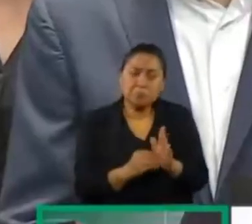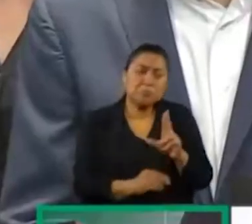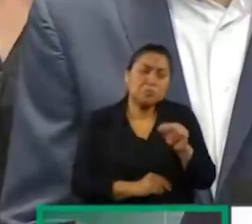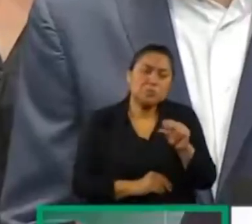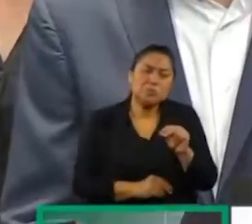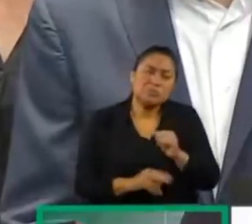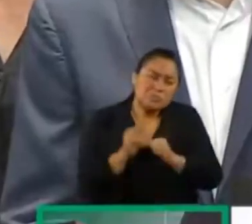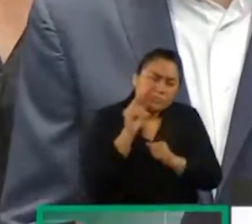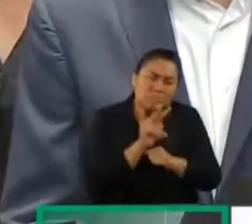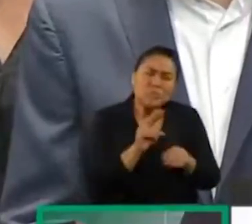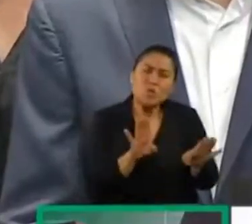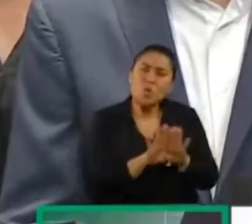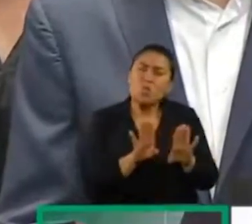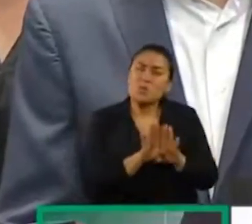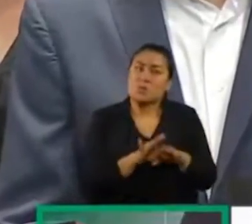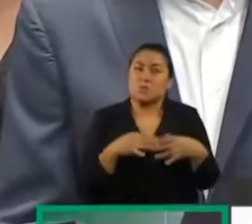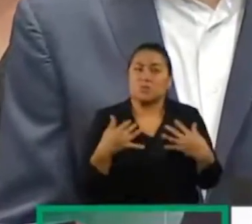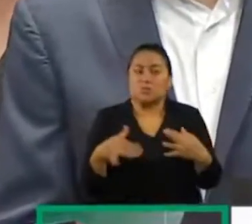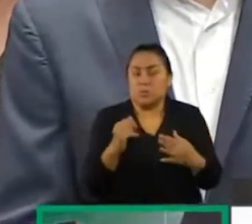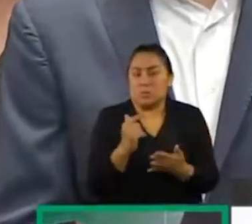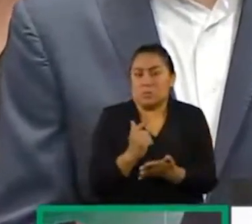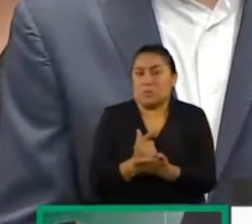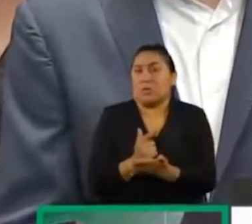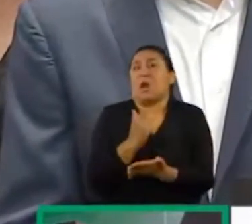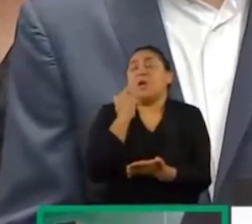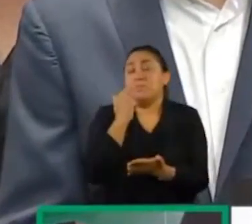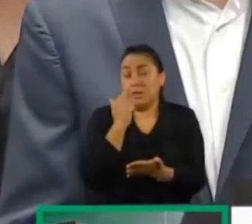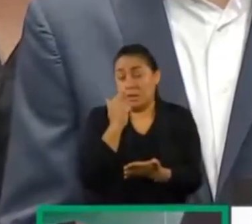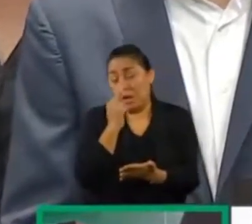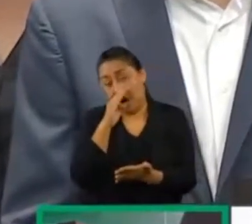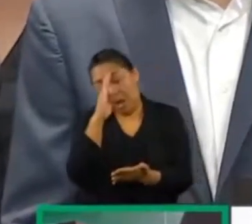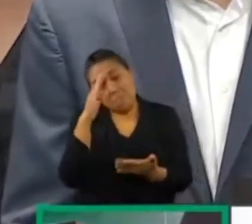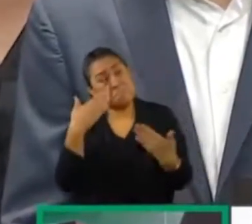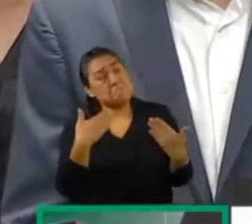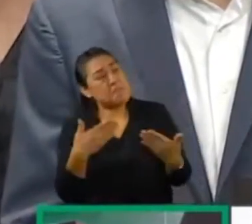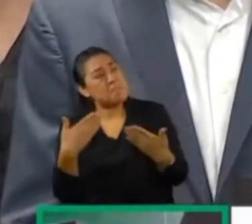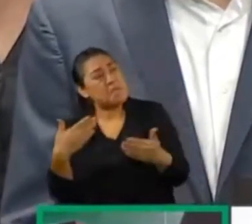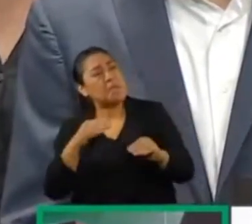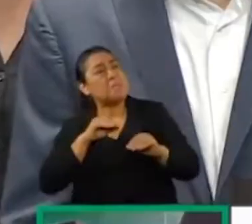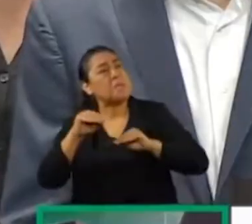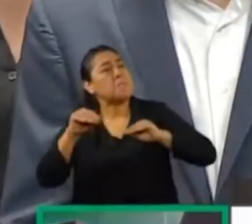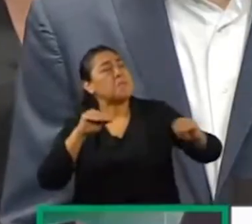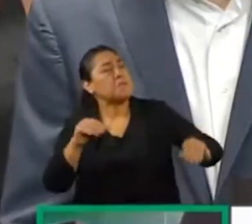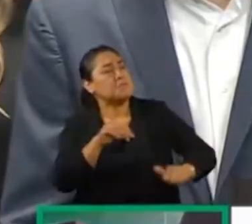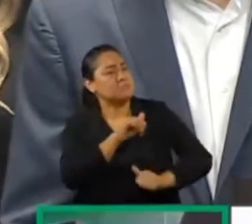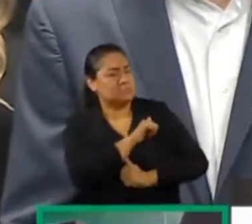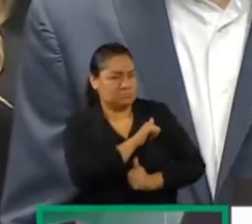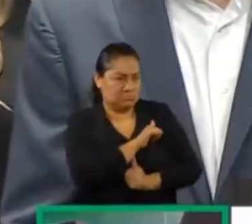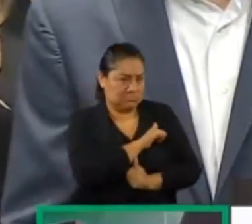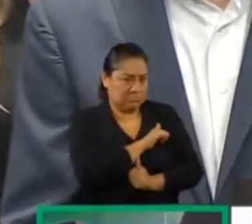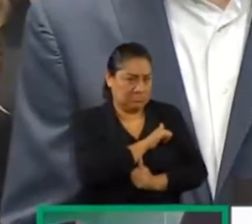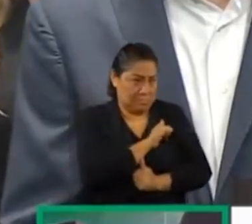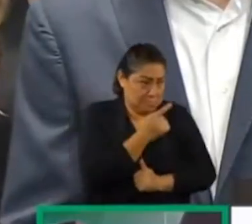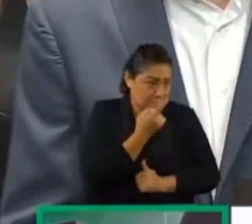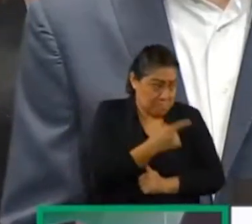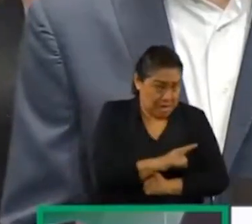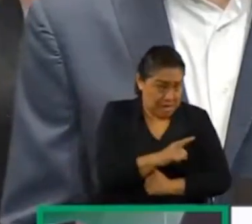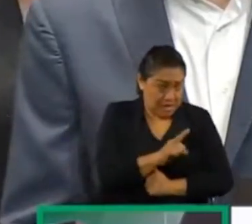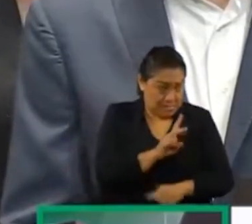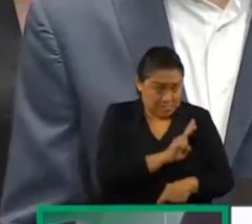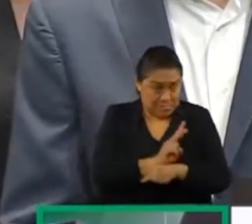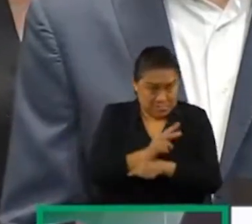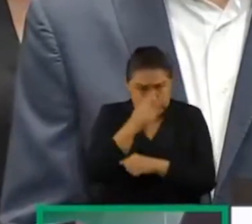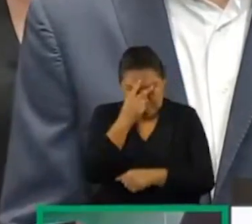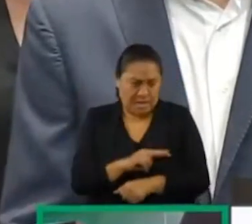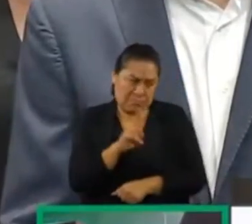Simboliza un intento grave por normalizar la militarización de la seguridad de nuestro país,